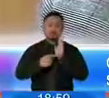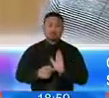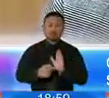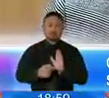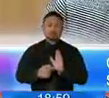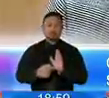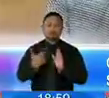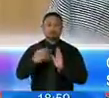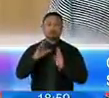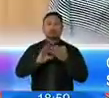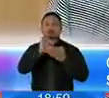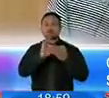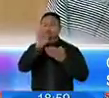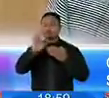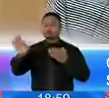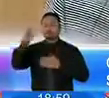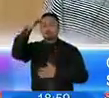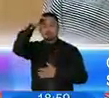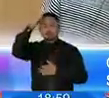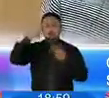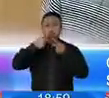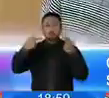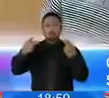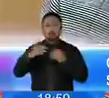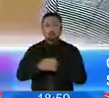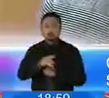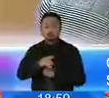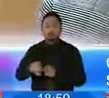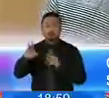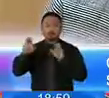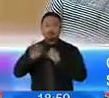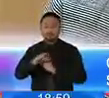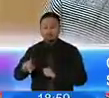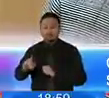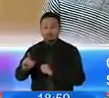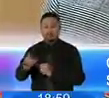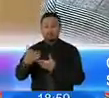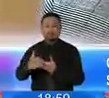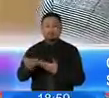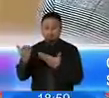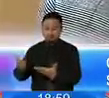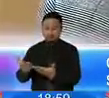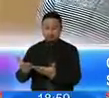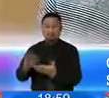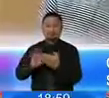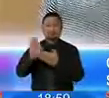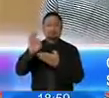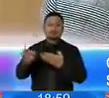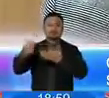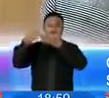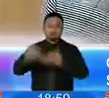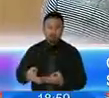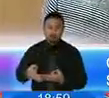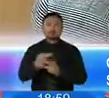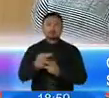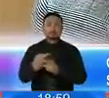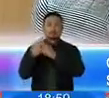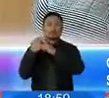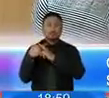de la estadística de la deuda pública en base a estados financieros consolidados, con el